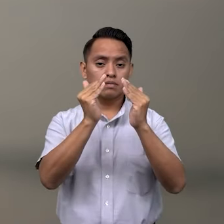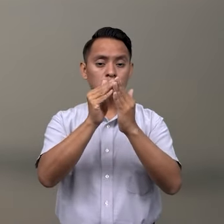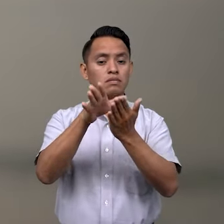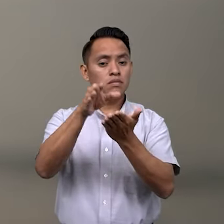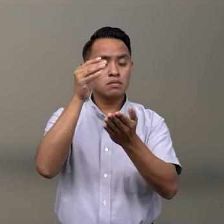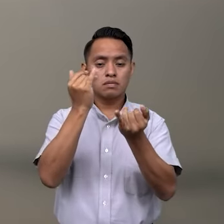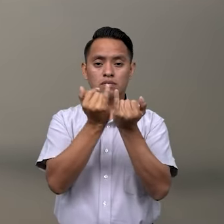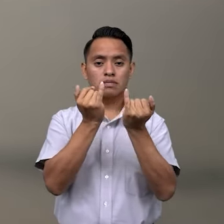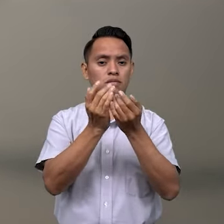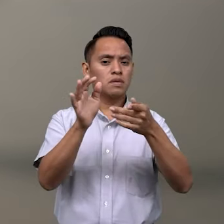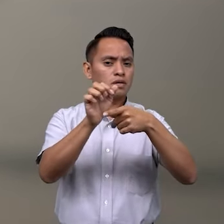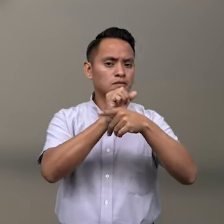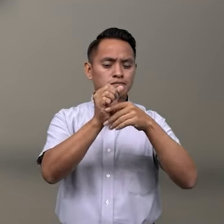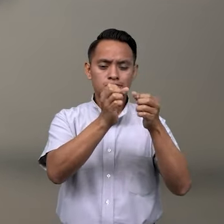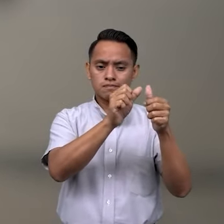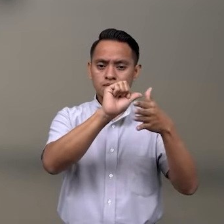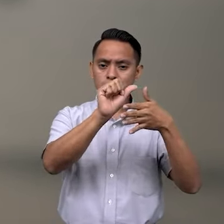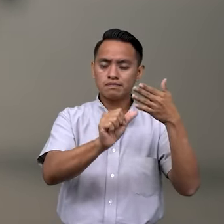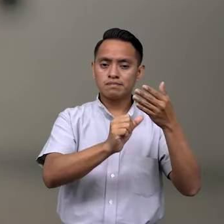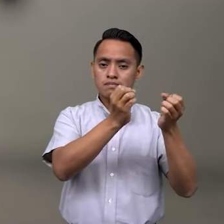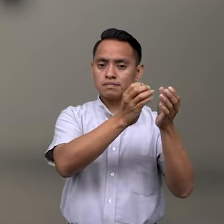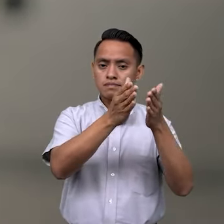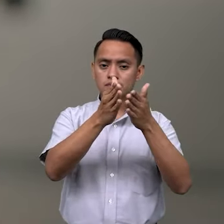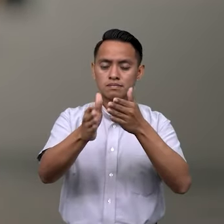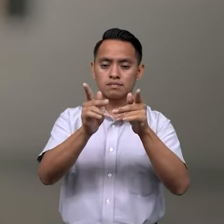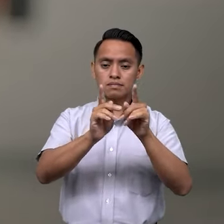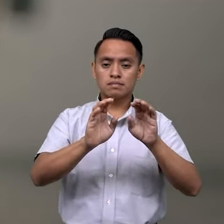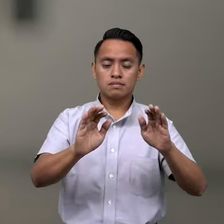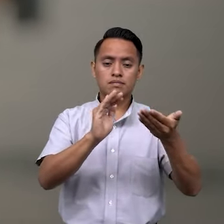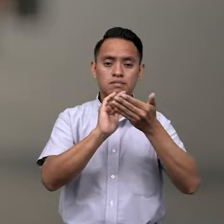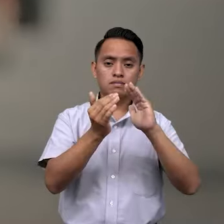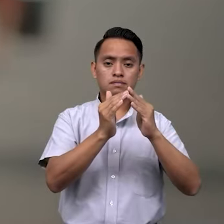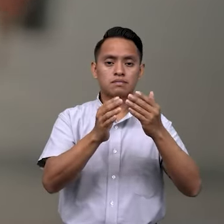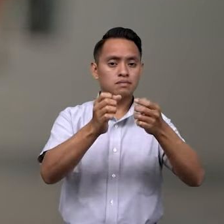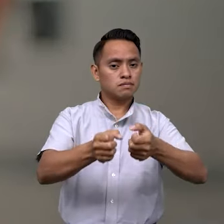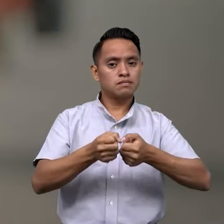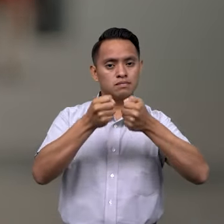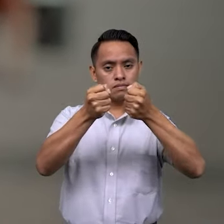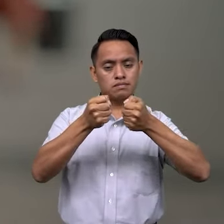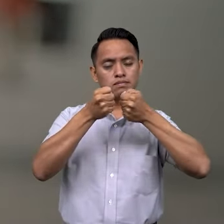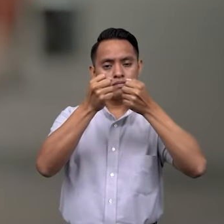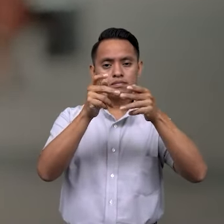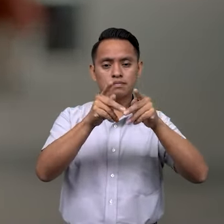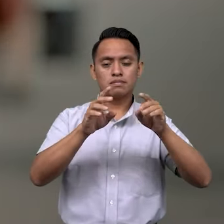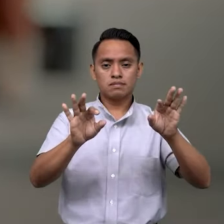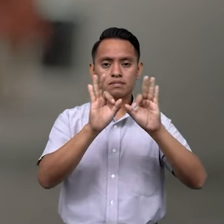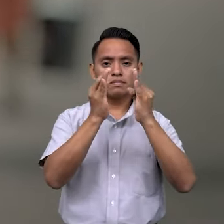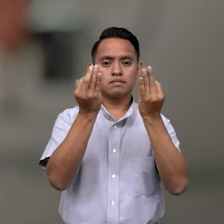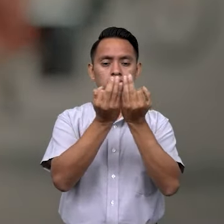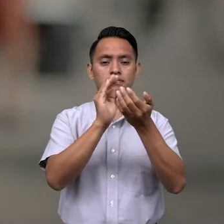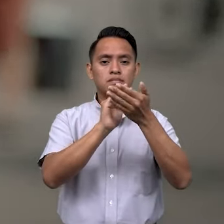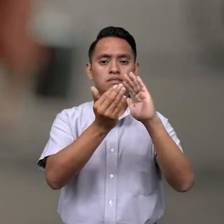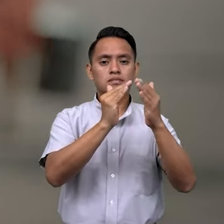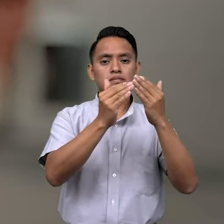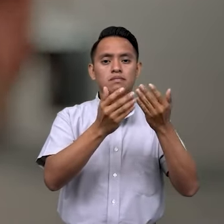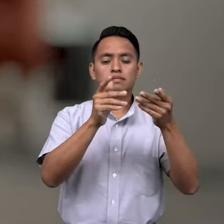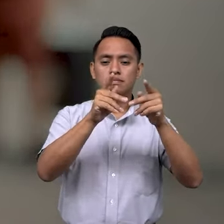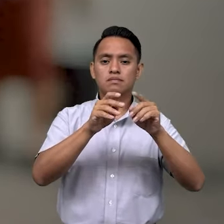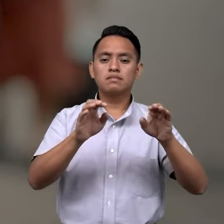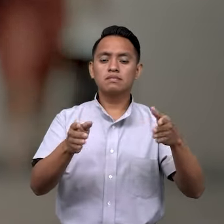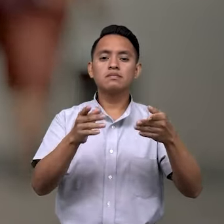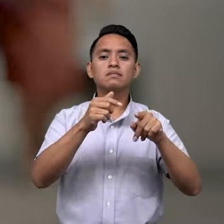entorno. Después articulado al plan comunitario, entonces esto nos dio una gran fortaleza. Fueron los planes familiares, los comunitarios articulados al plan